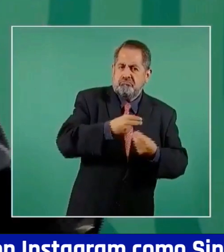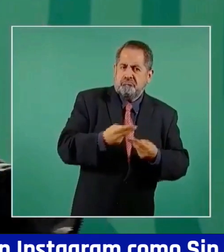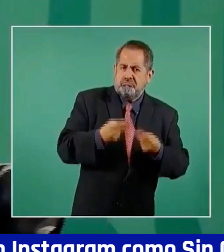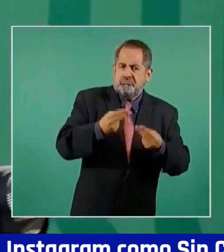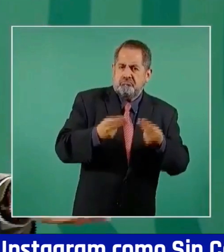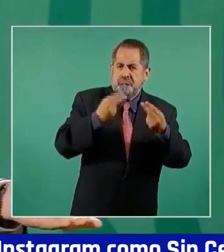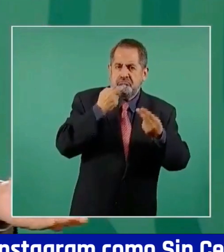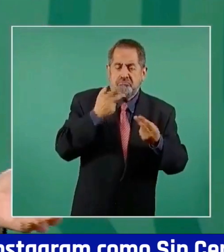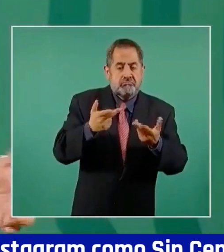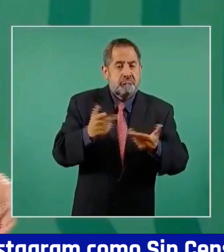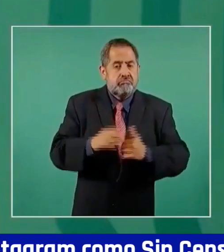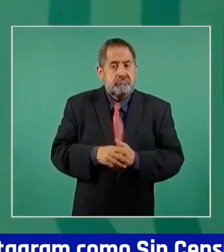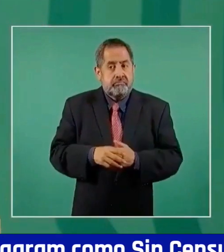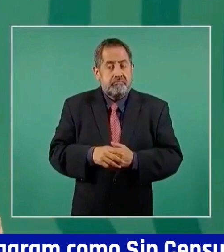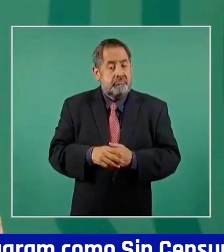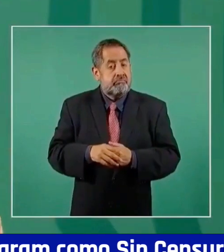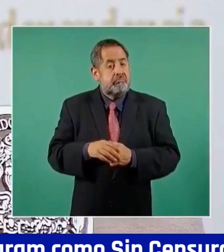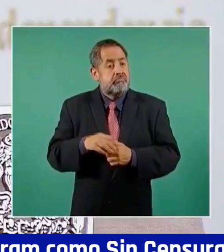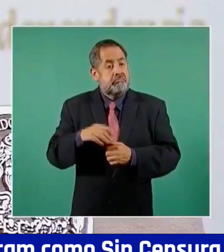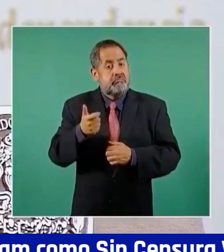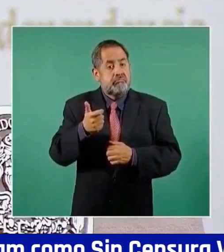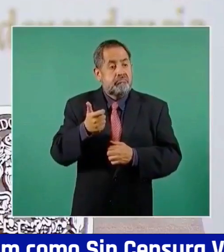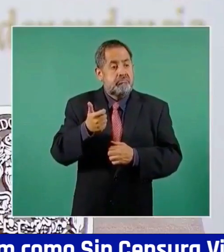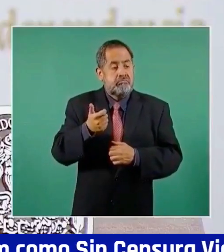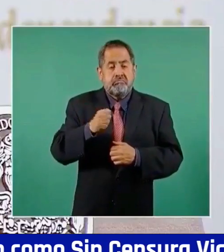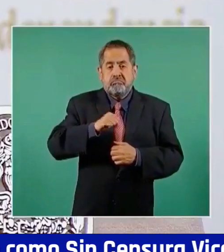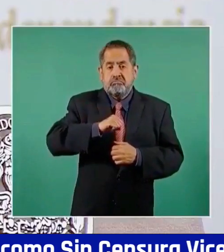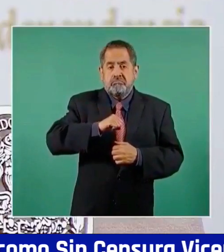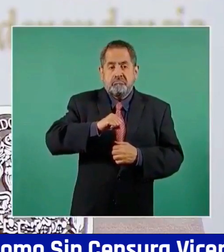y ha crecido el salario